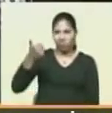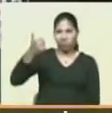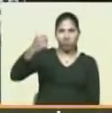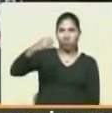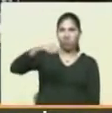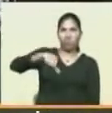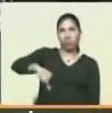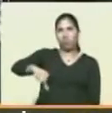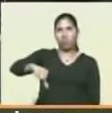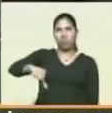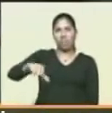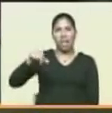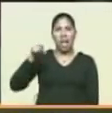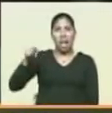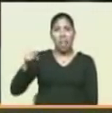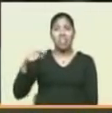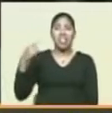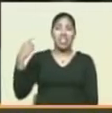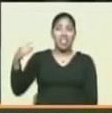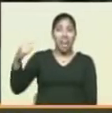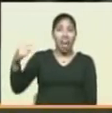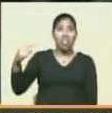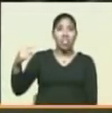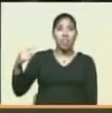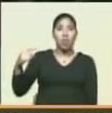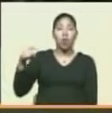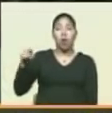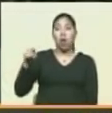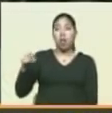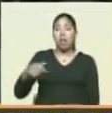Hay diáspora también allí, hay dispersión de esfuerzos allí,